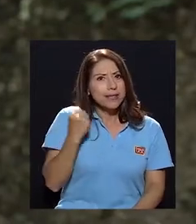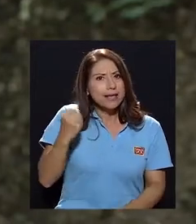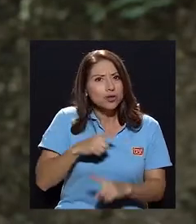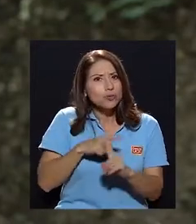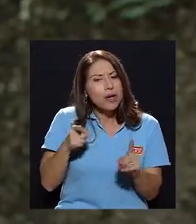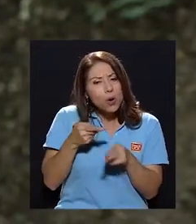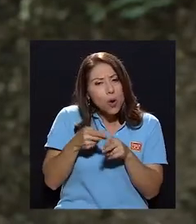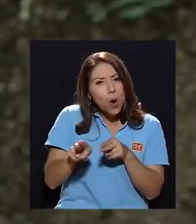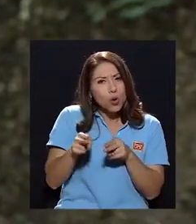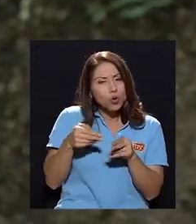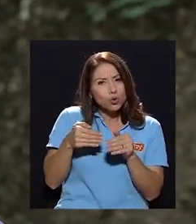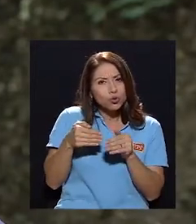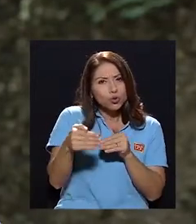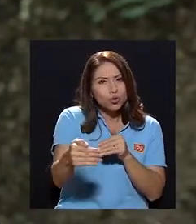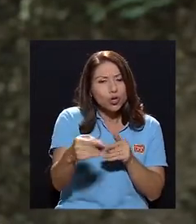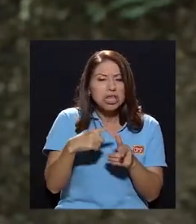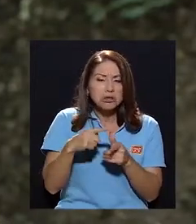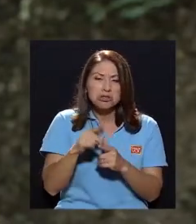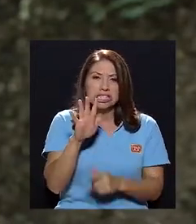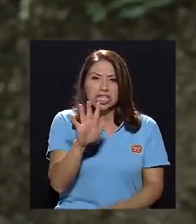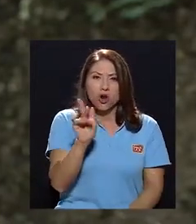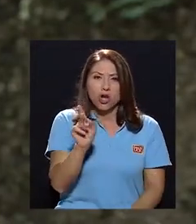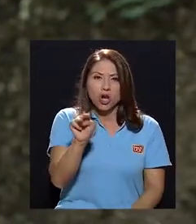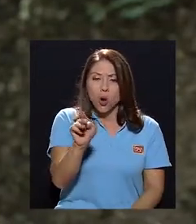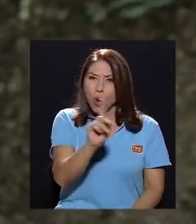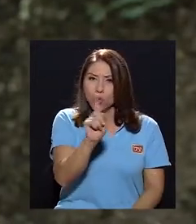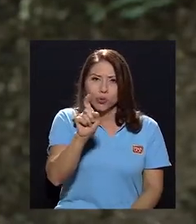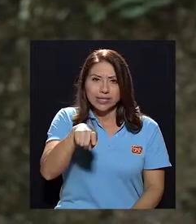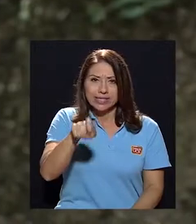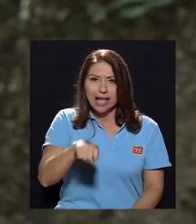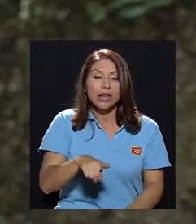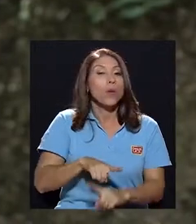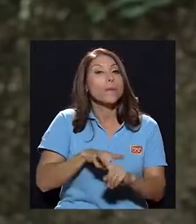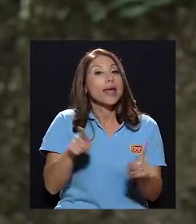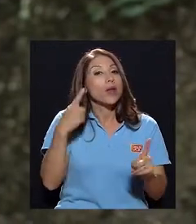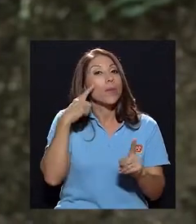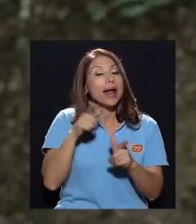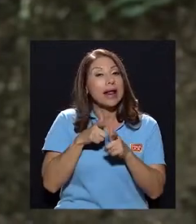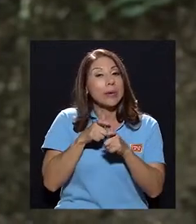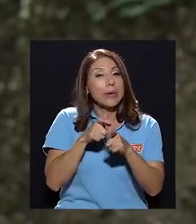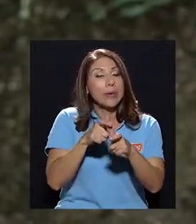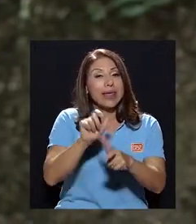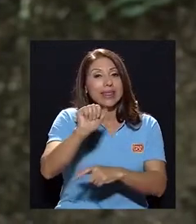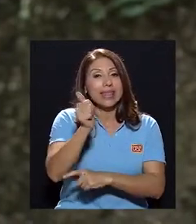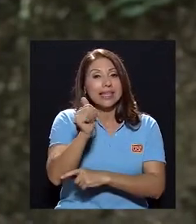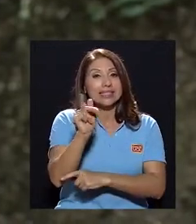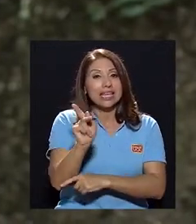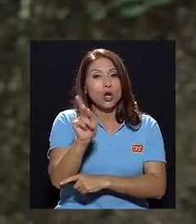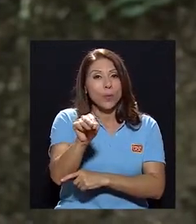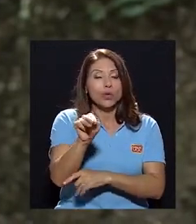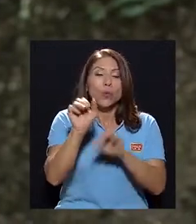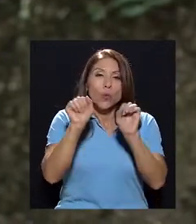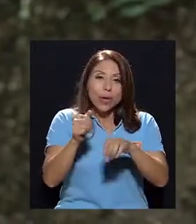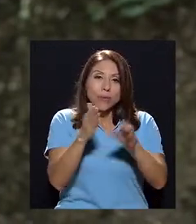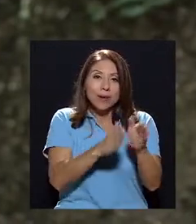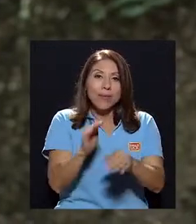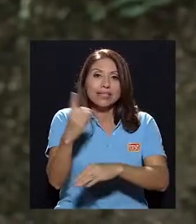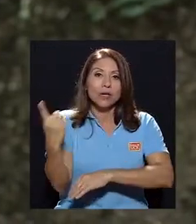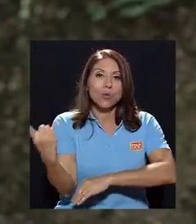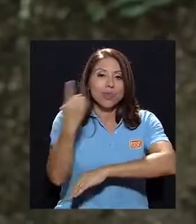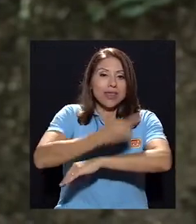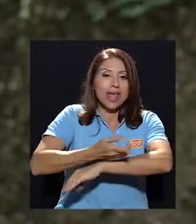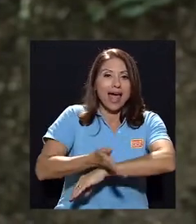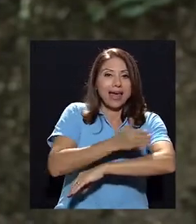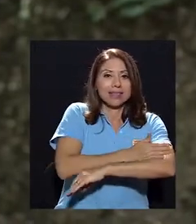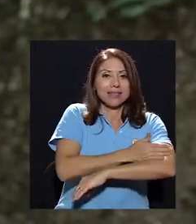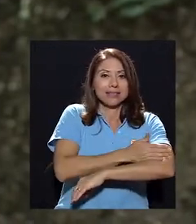entonces para 5 kilómetros no es necesario. Pero, por ejemplo, para 10 kilómetros se pueden preparar el día antes. Para